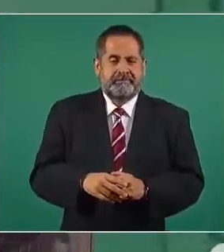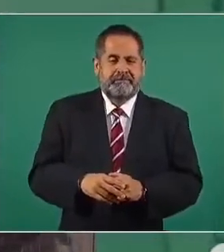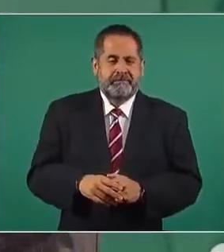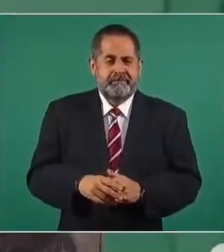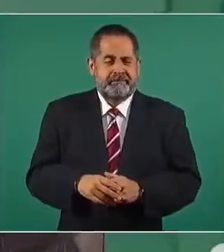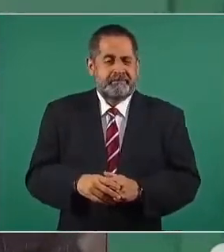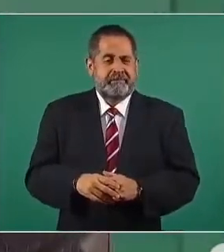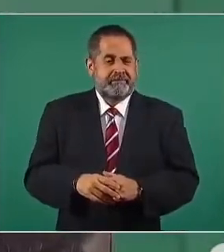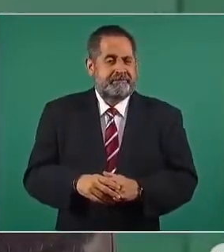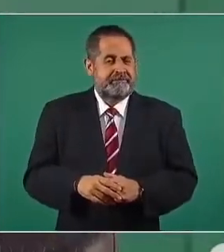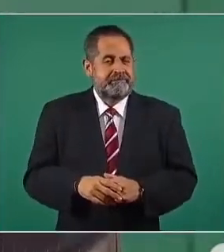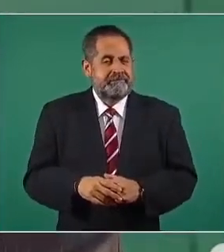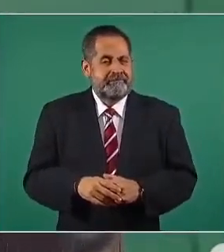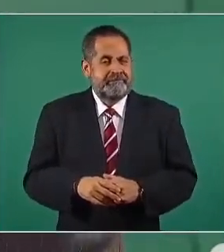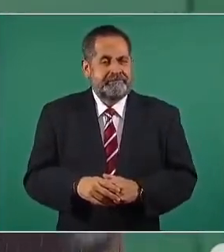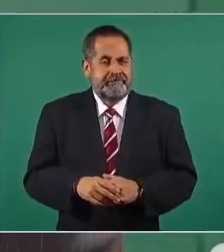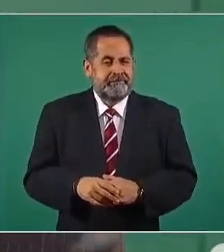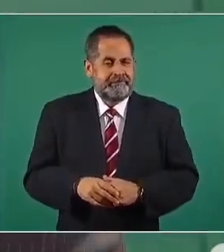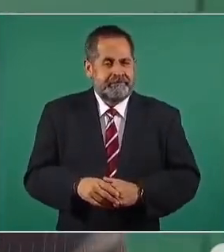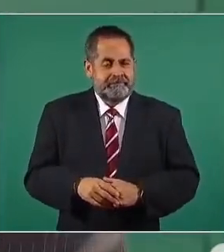estaría yo